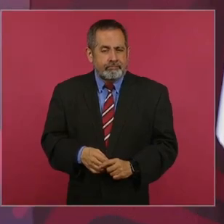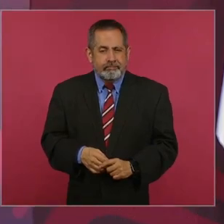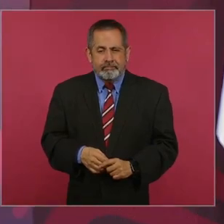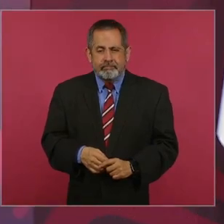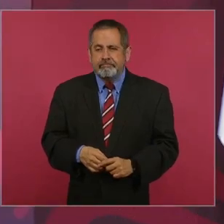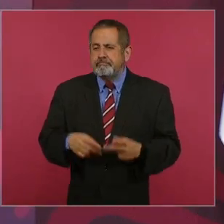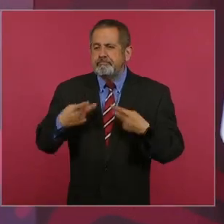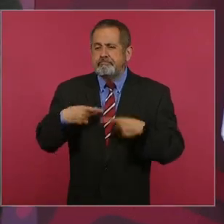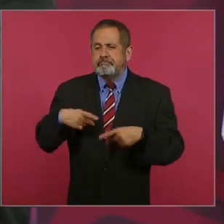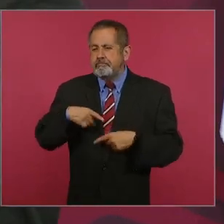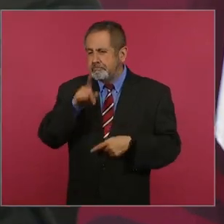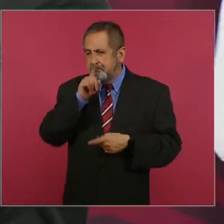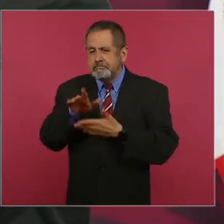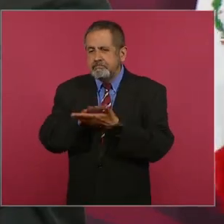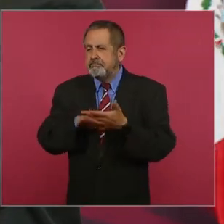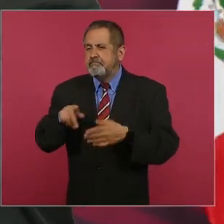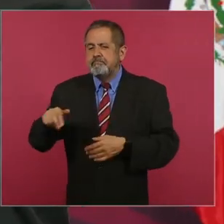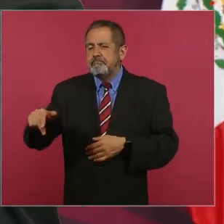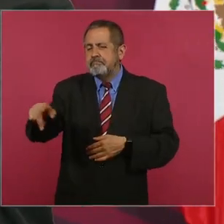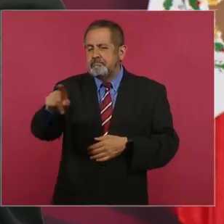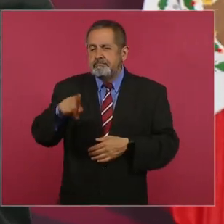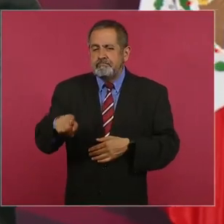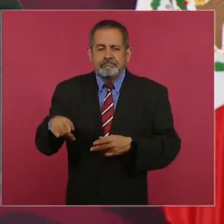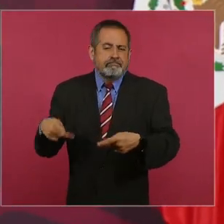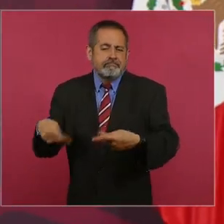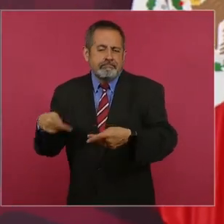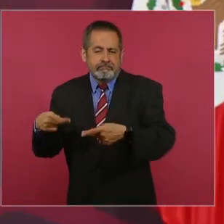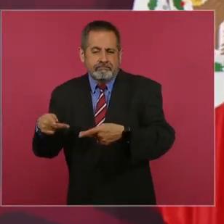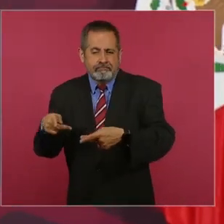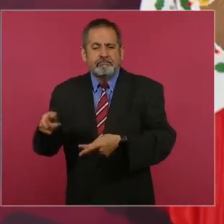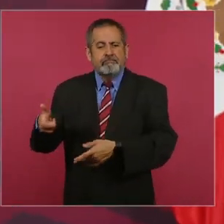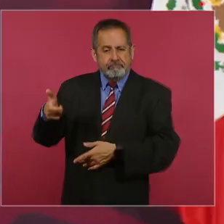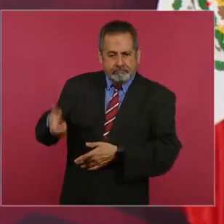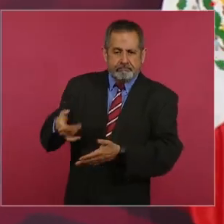ambulantes y los que se buscan la vida en la calle